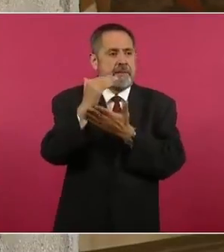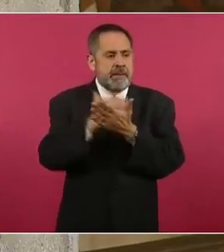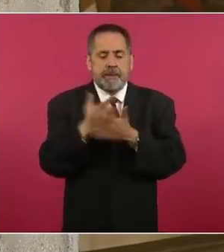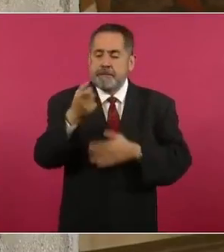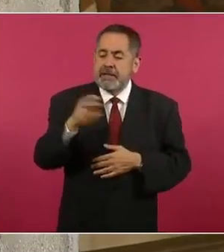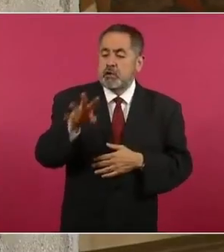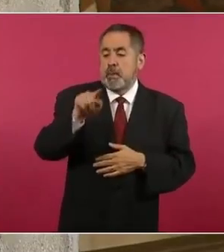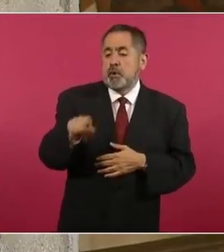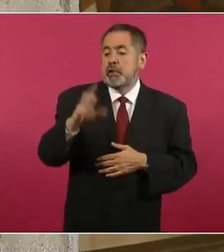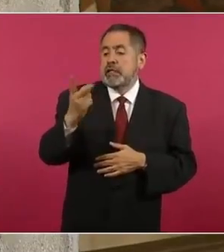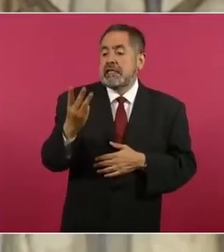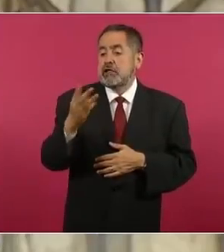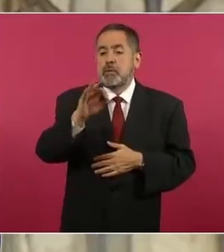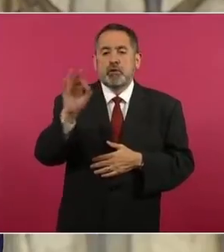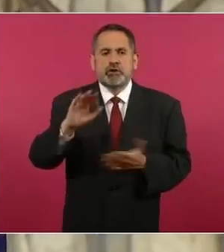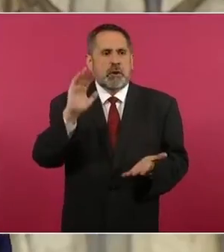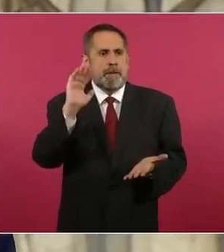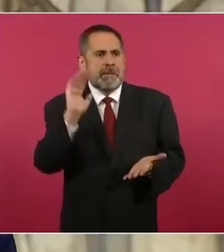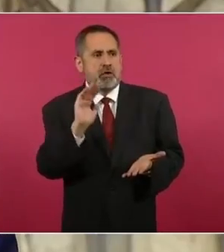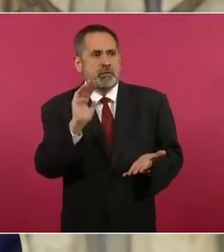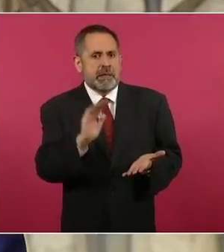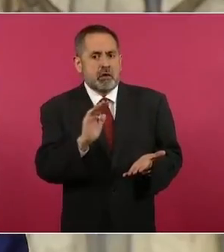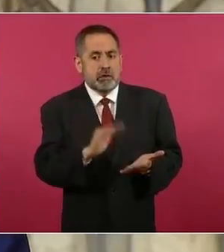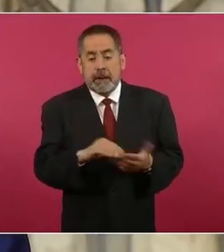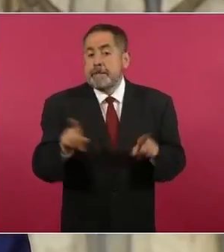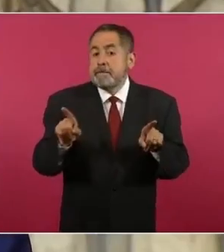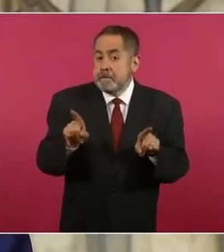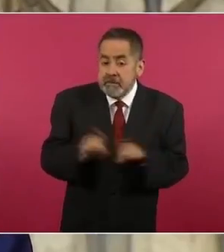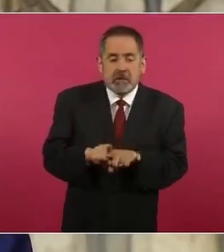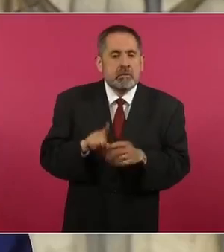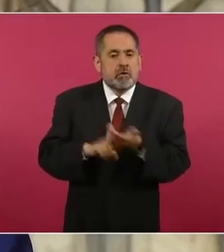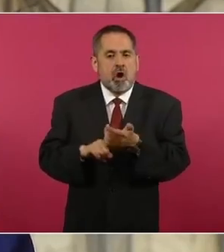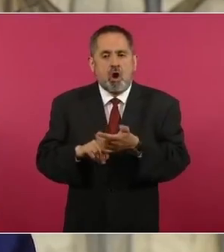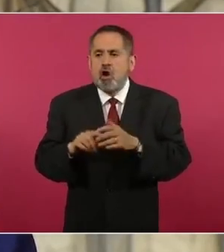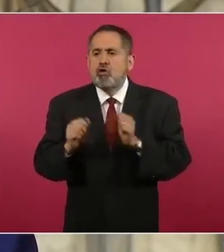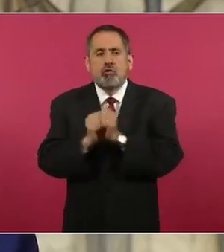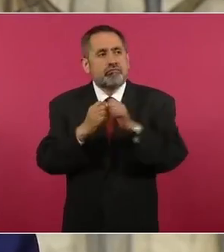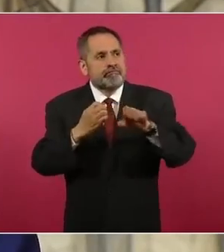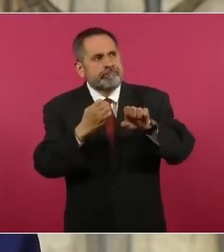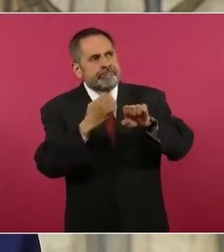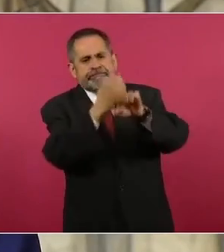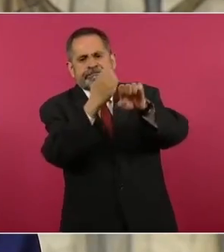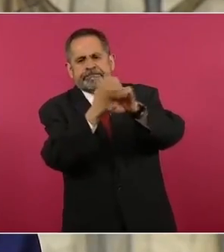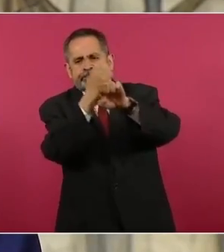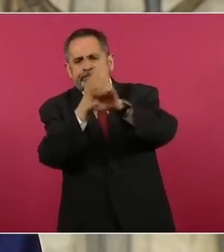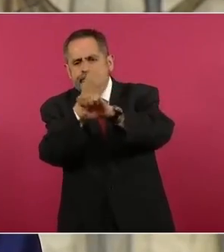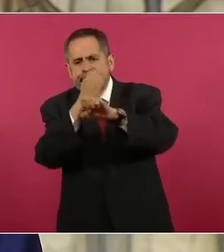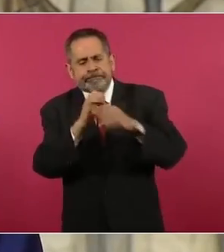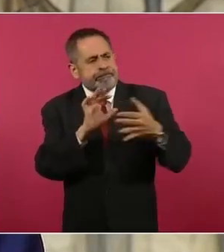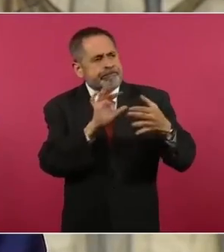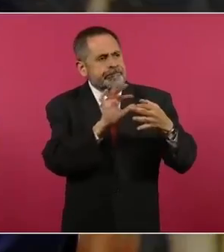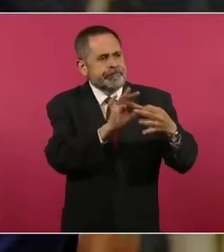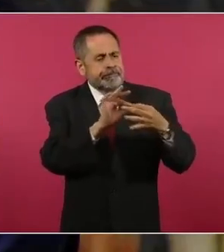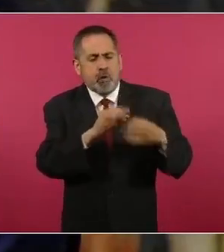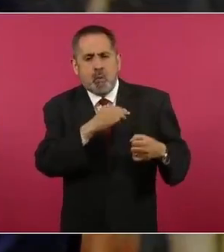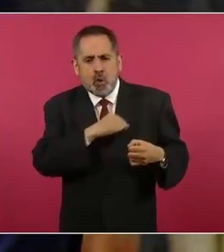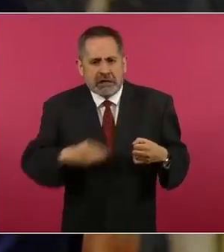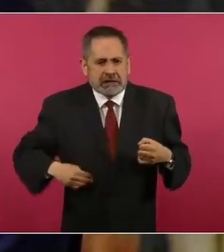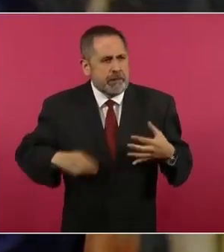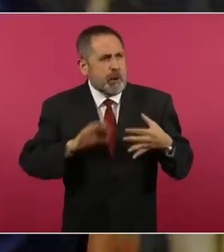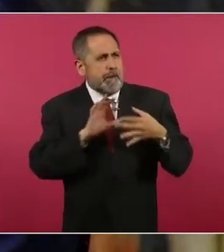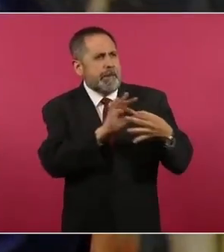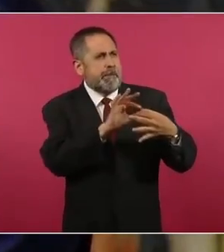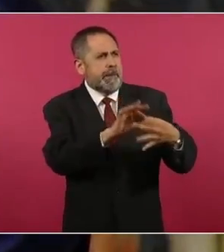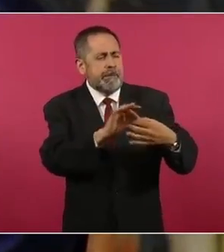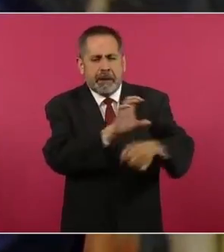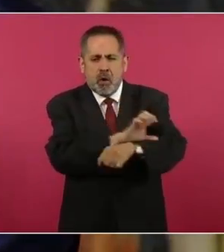29.3%. De igual forma, en coordinación con los gobiernos estatales y municipales, se